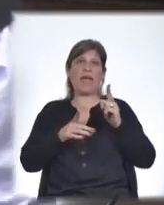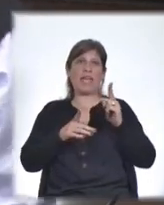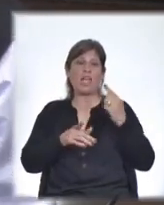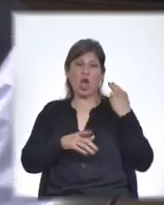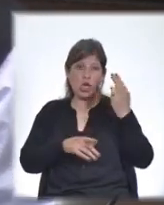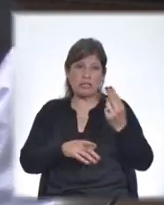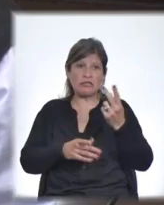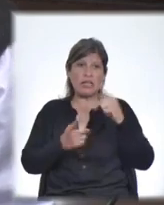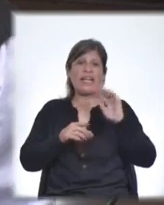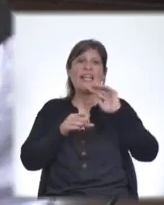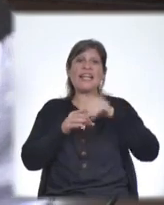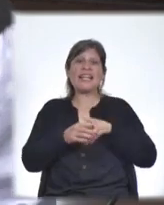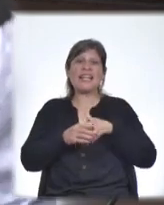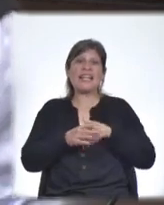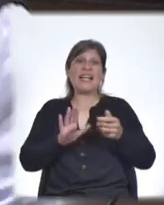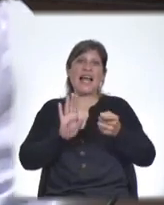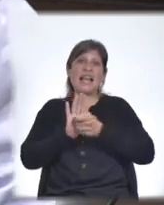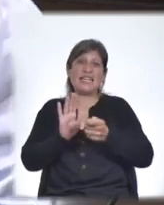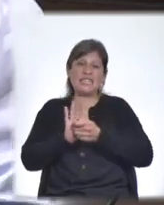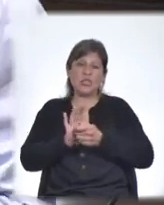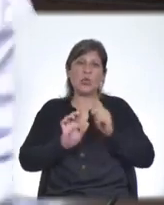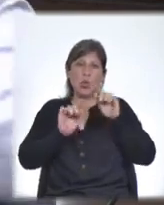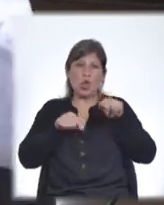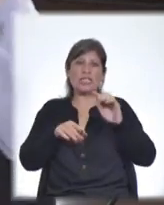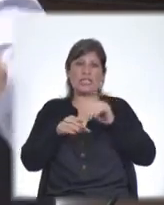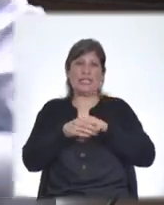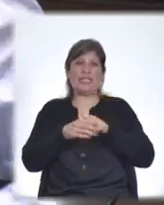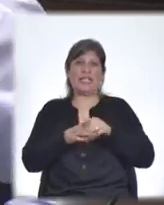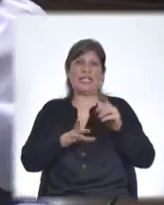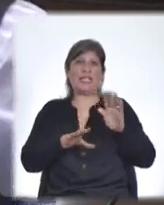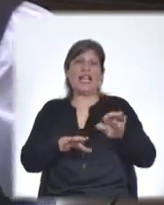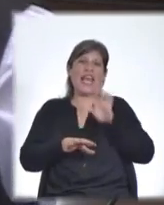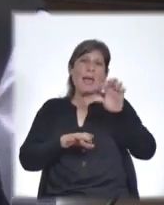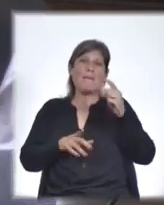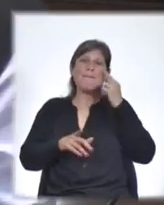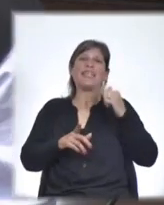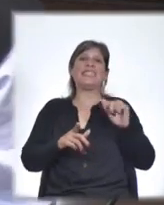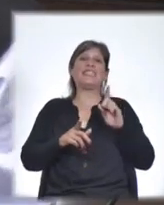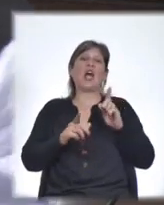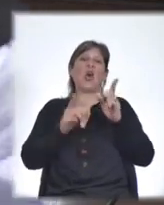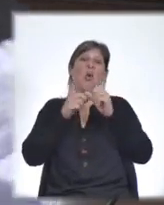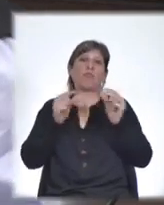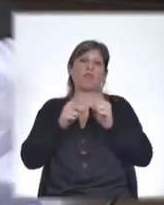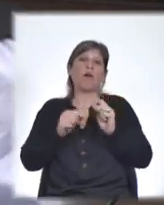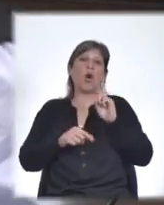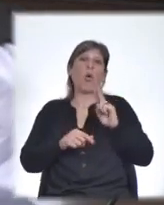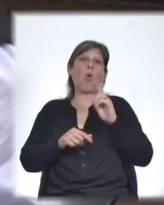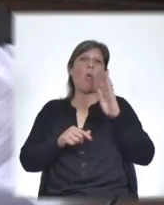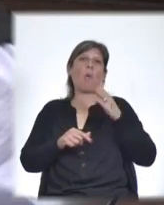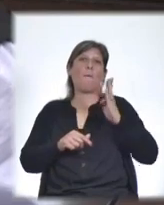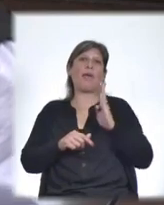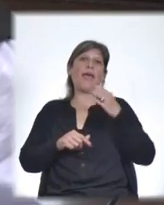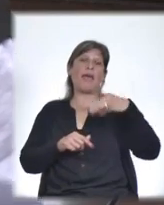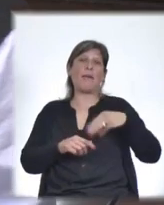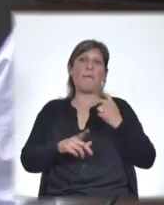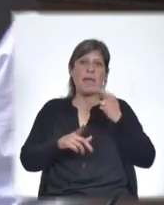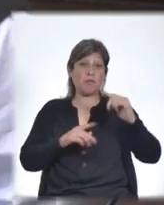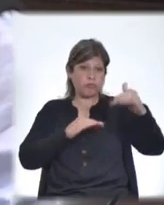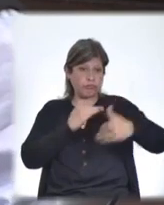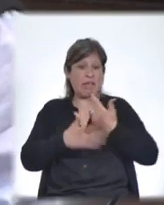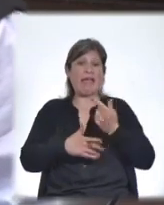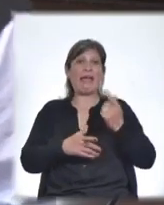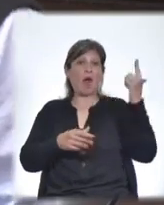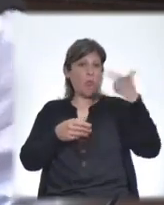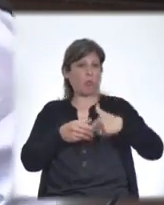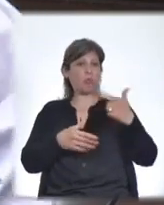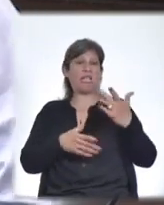con el que se votó, el artículo que se votó, es que empresas como UPM, por ejemplo, ingresen combustible por el puerto